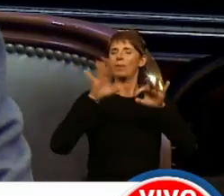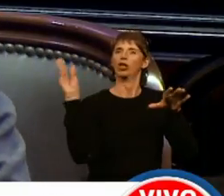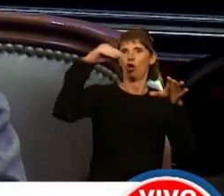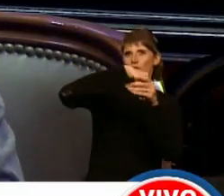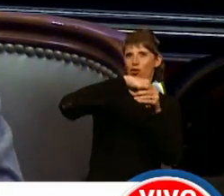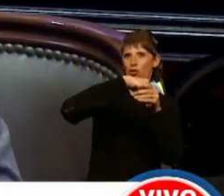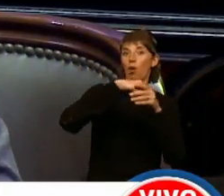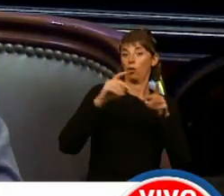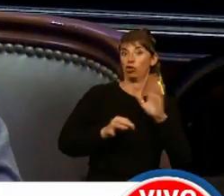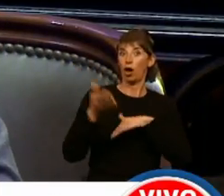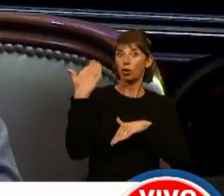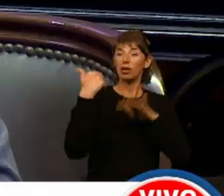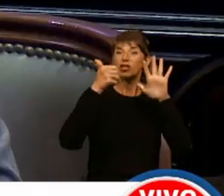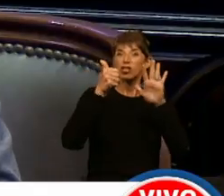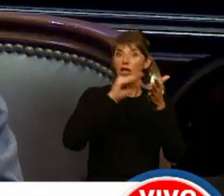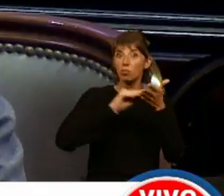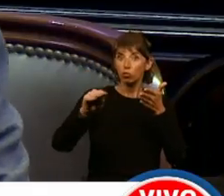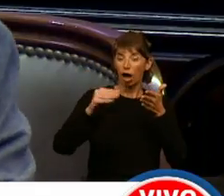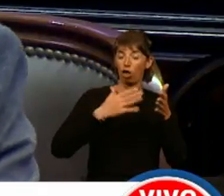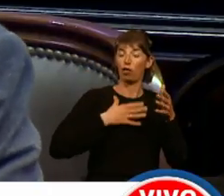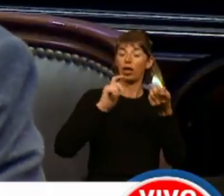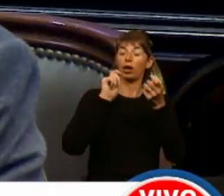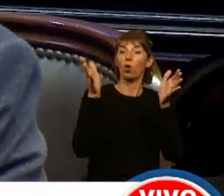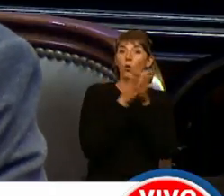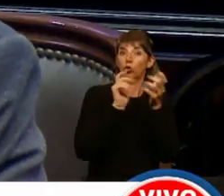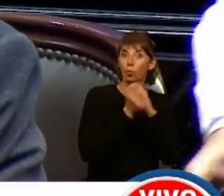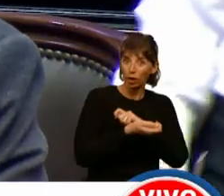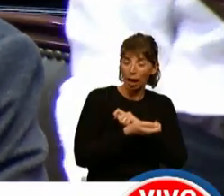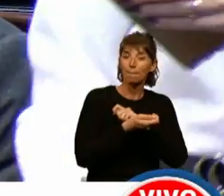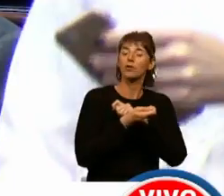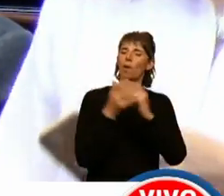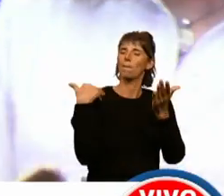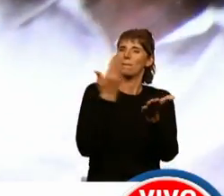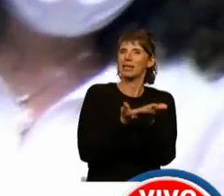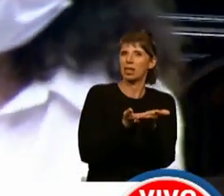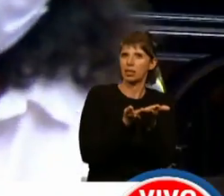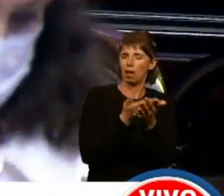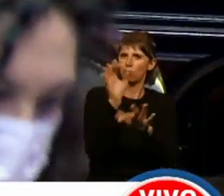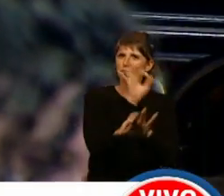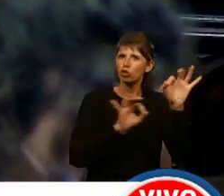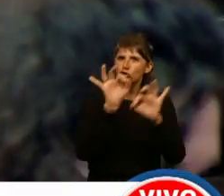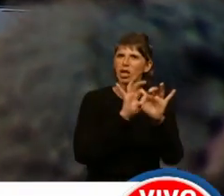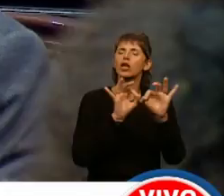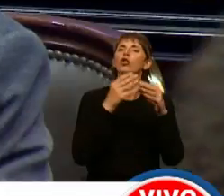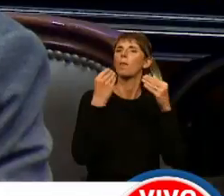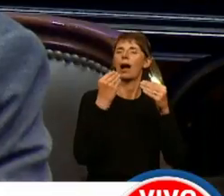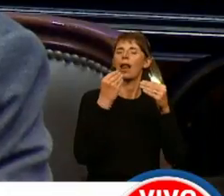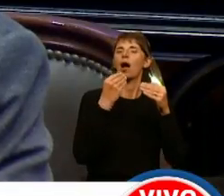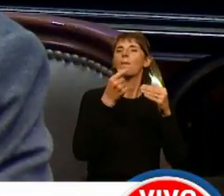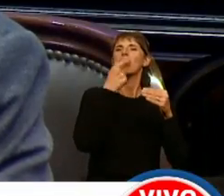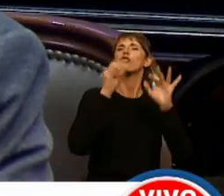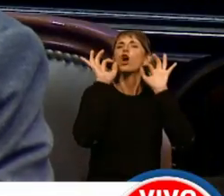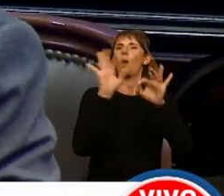diputados nacionales mendocinos de juntos por el cambio encabezados por alfredo cornejo presentamos un proyecto para incluir a toda la provincia